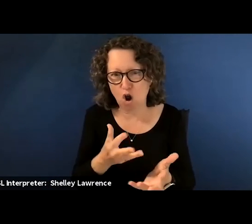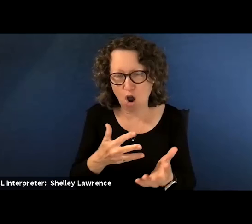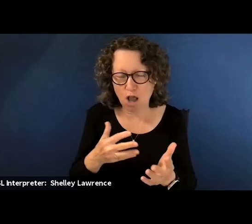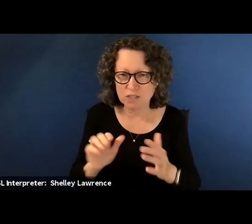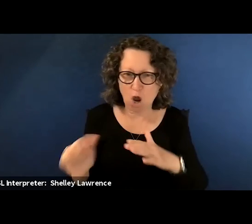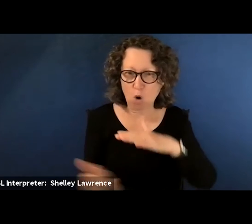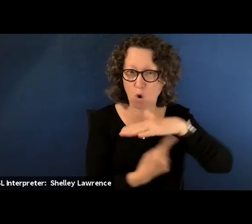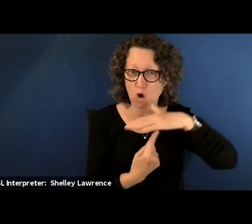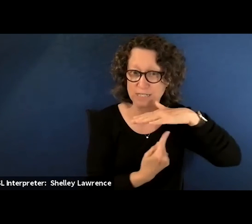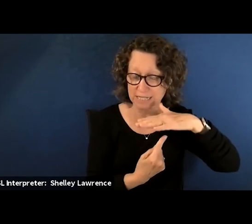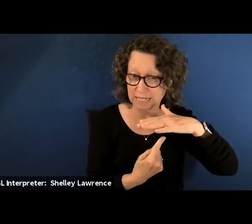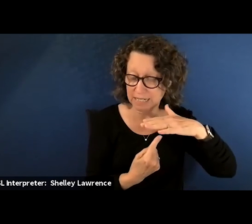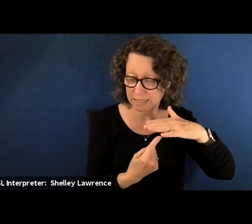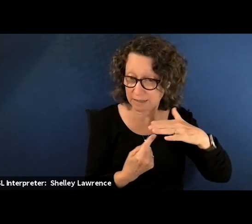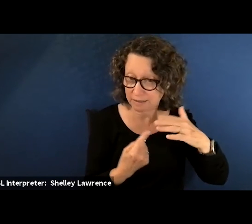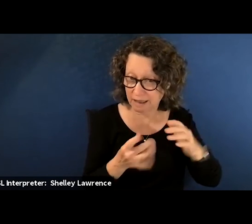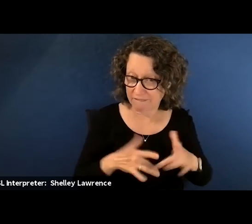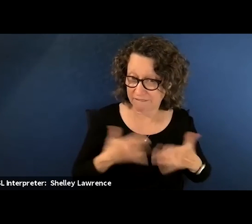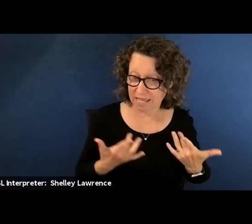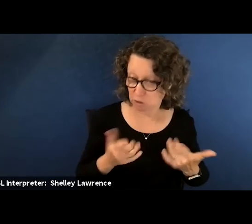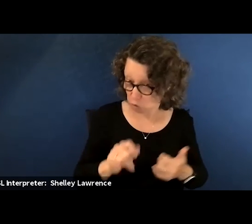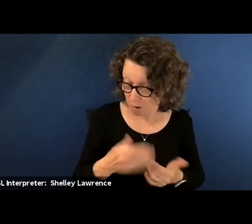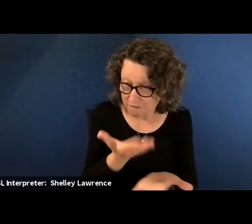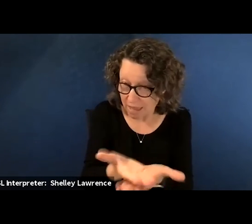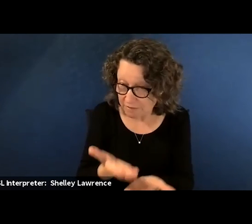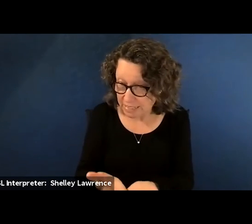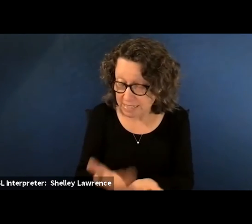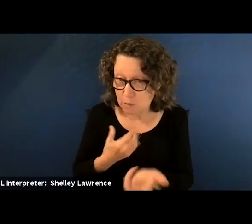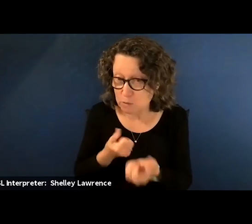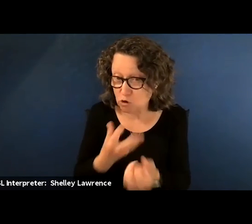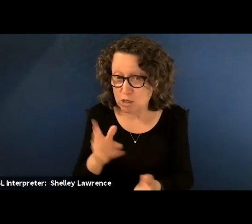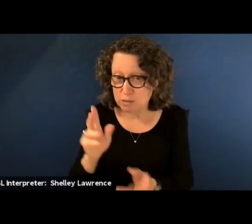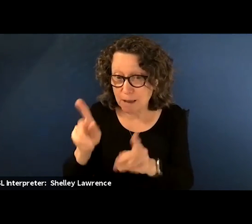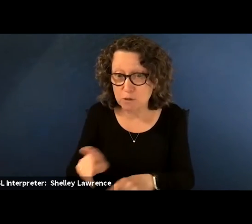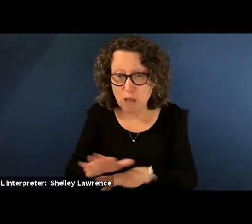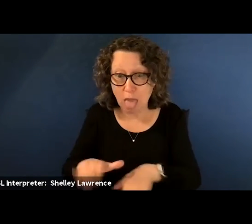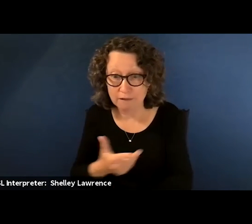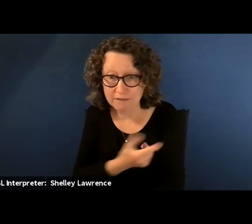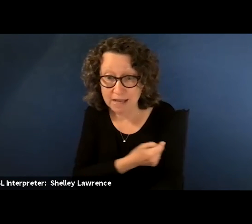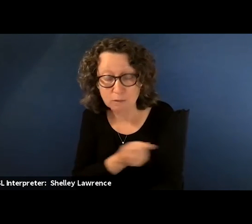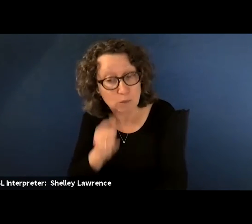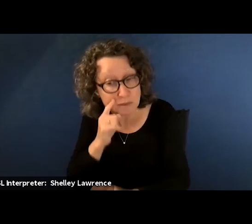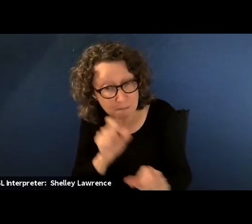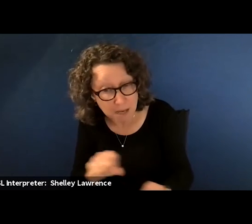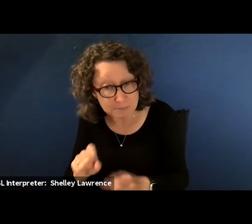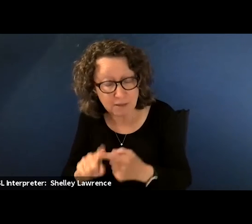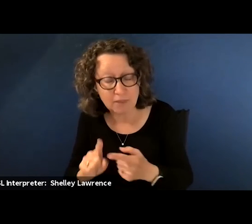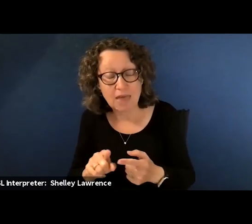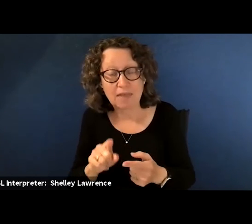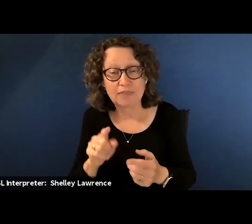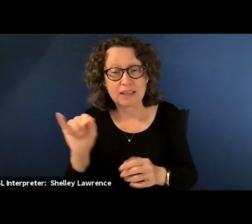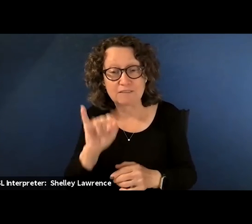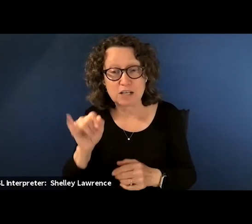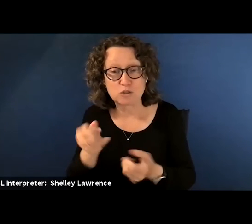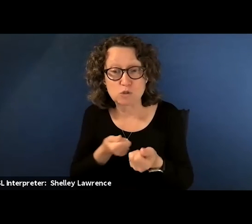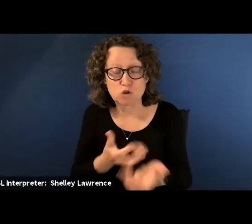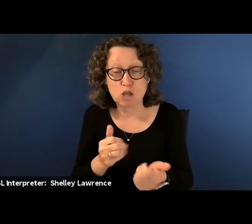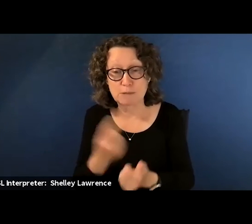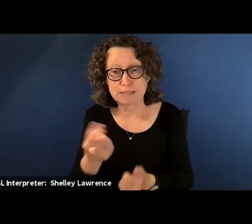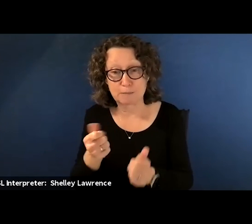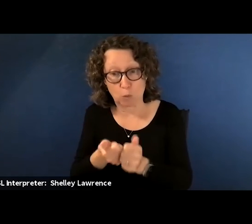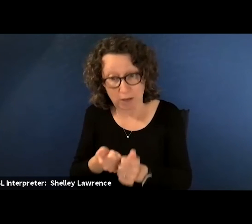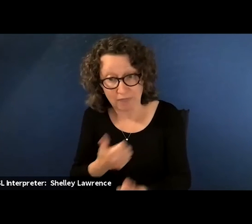rumor que un maestro causó un incidente en una escuela. ¿Tenías tú alguna